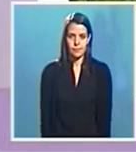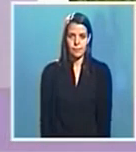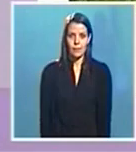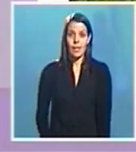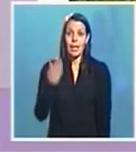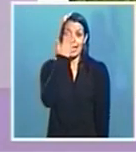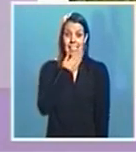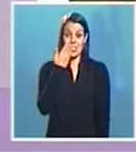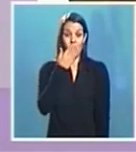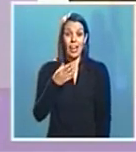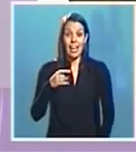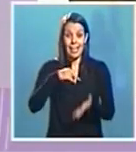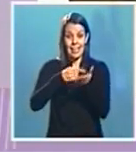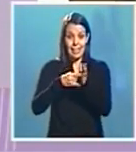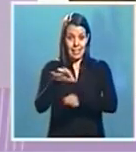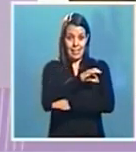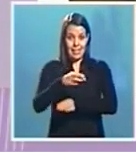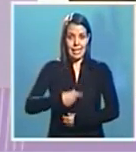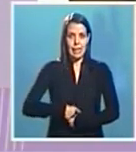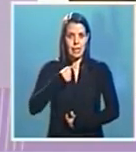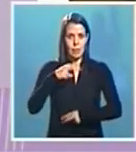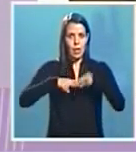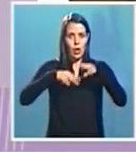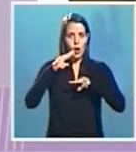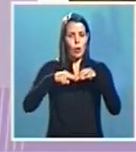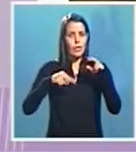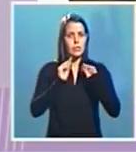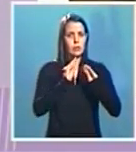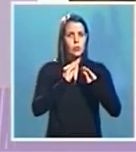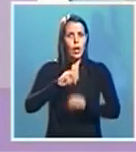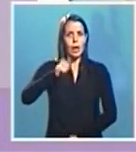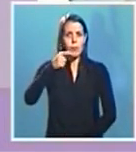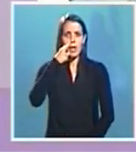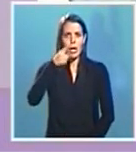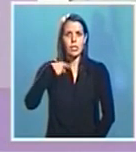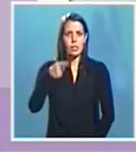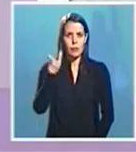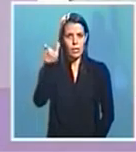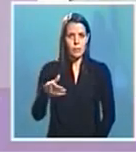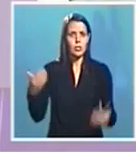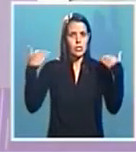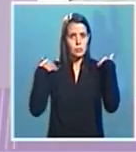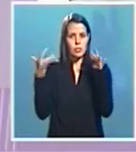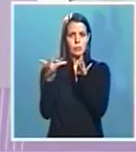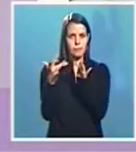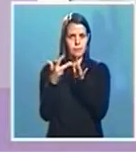A Escola de Enxeñería Civil sairá a licitación a principios de ano. Falamos co autor do proxecto.